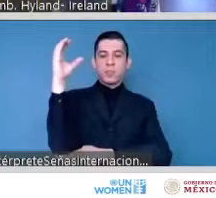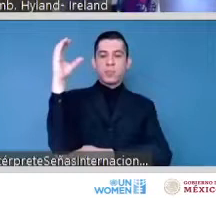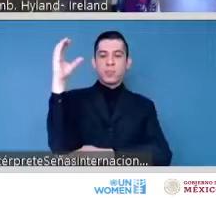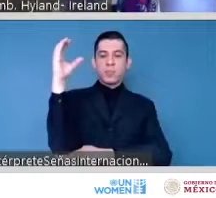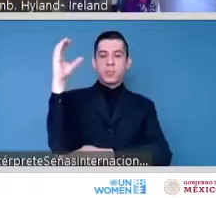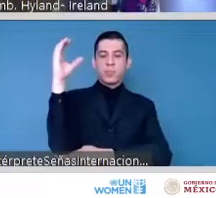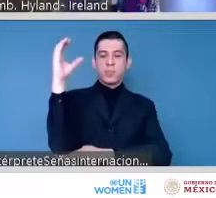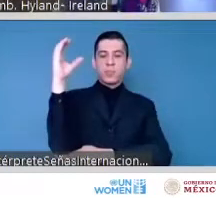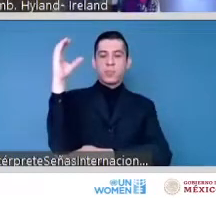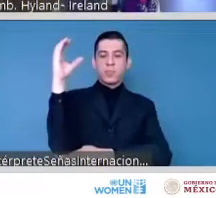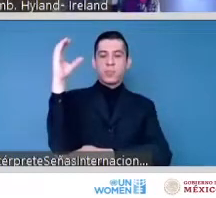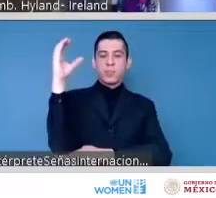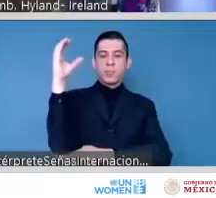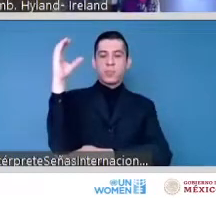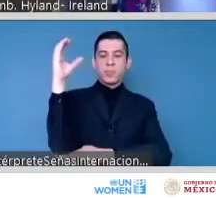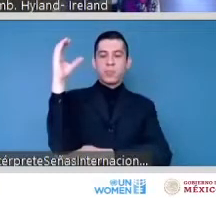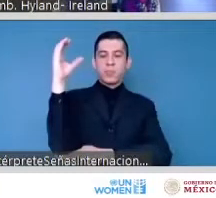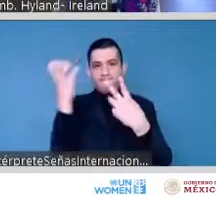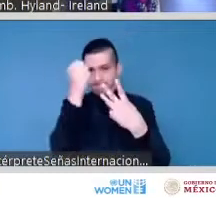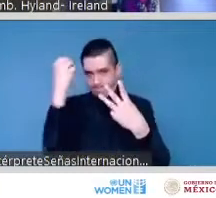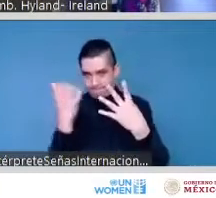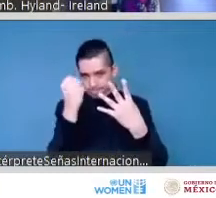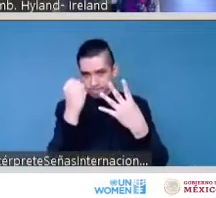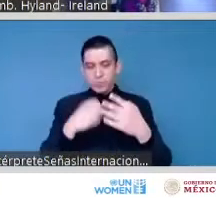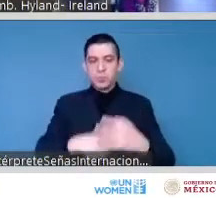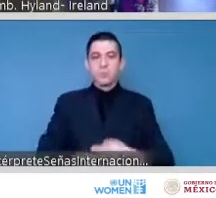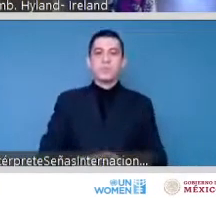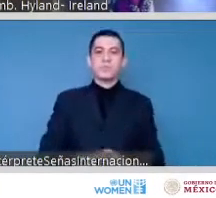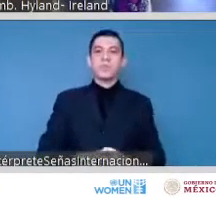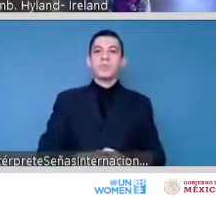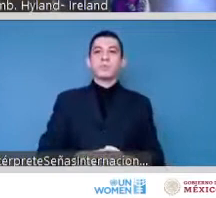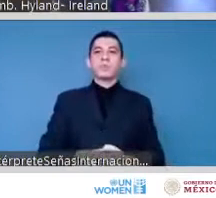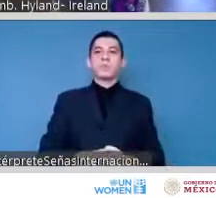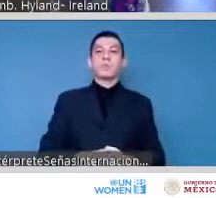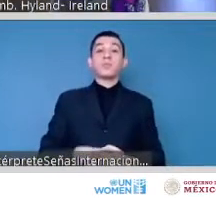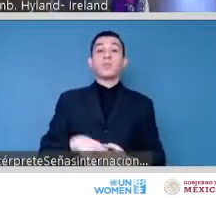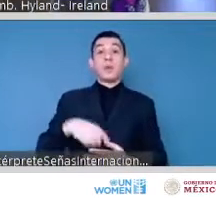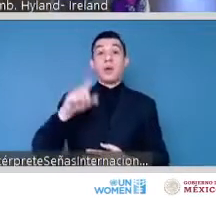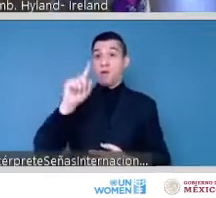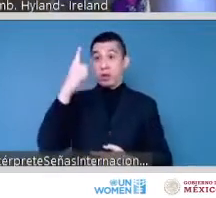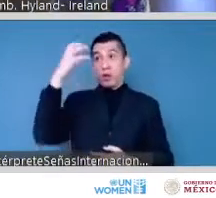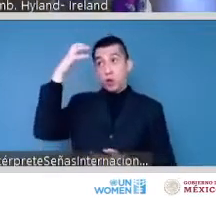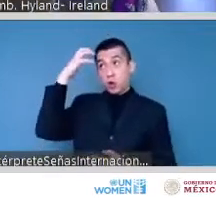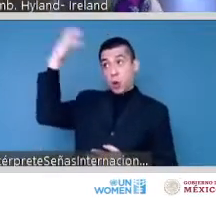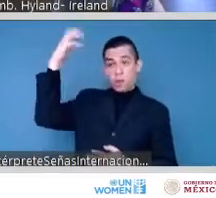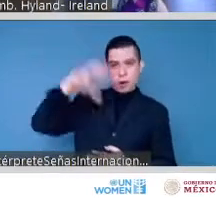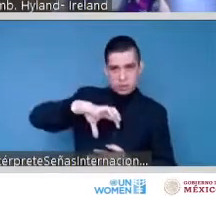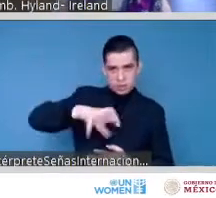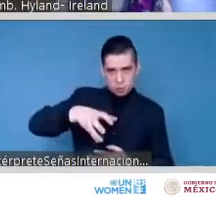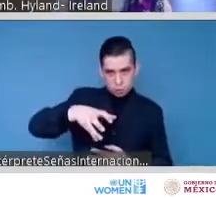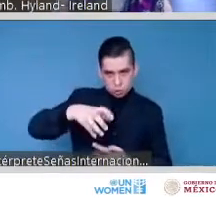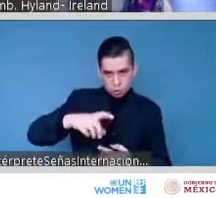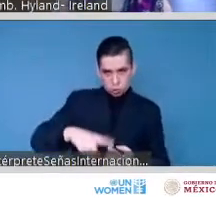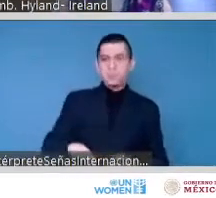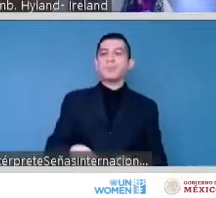el incumplimiento del acuerdo de paz, tanto por parte del gobierno nacional como también por parte de los grupos armados que se sometieron al acuerdo.